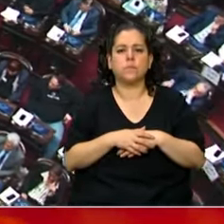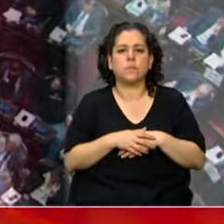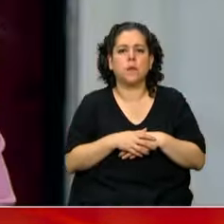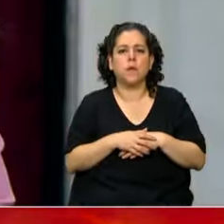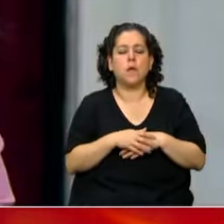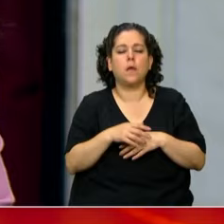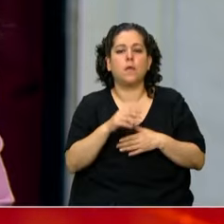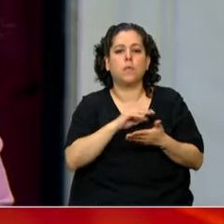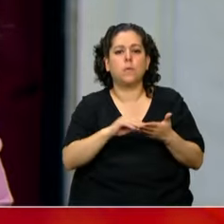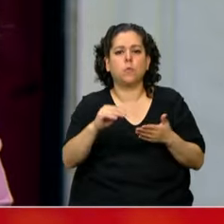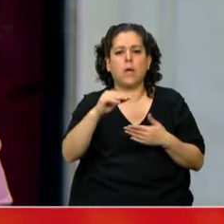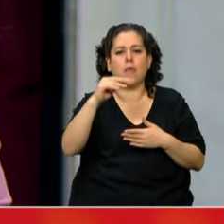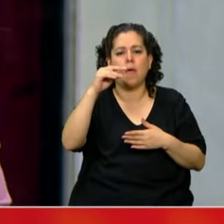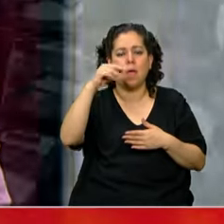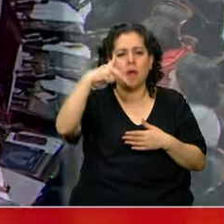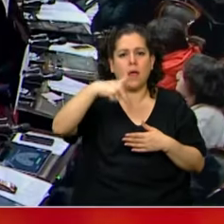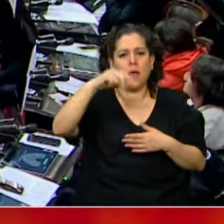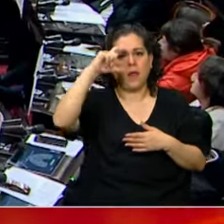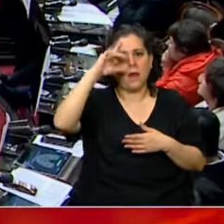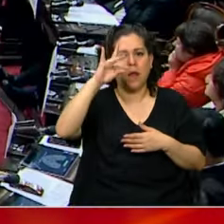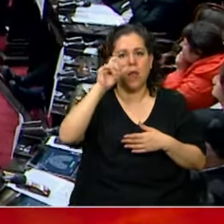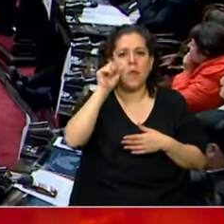diputada neder